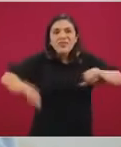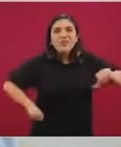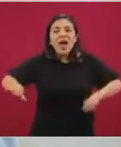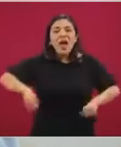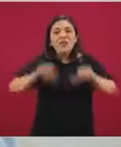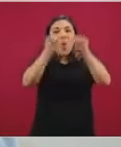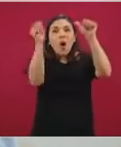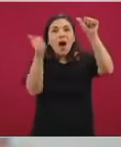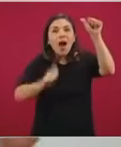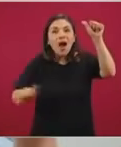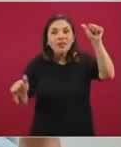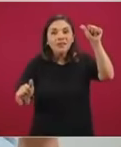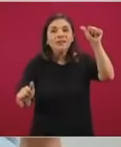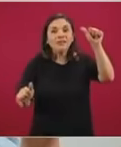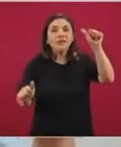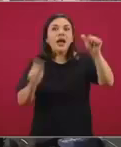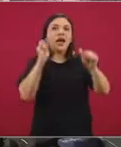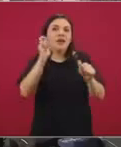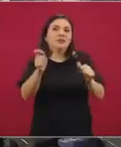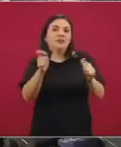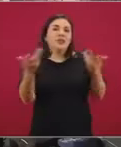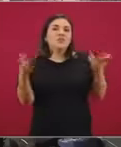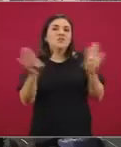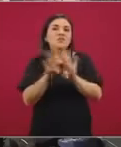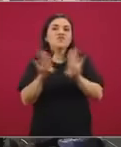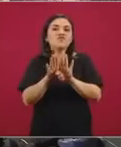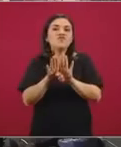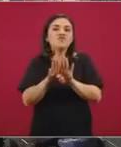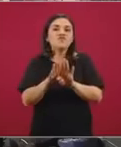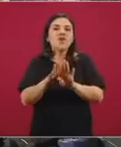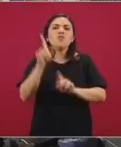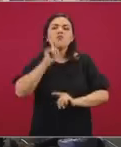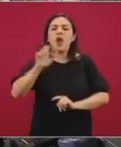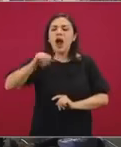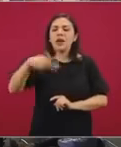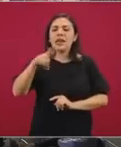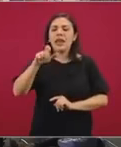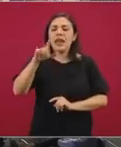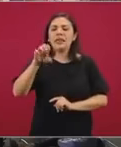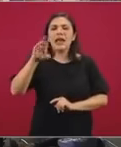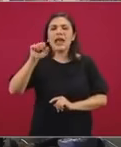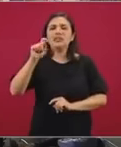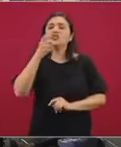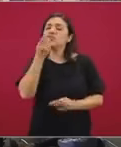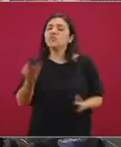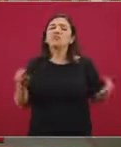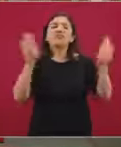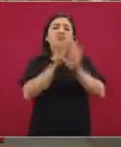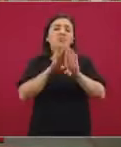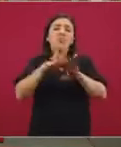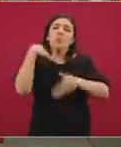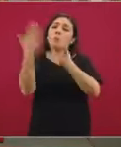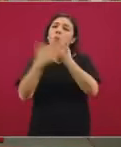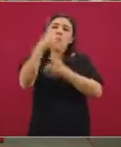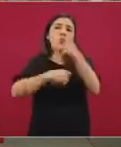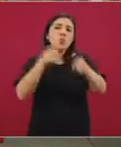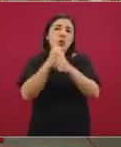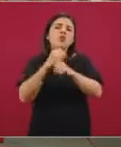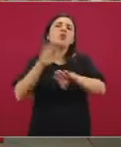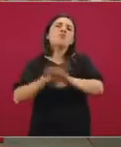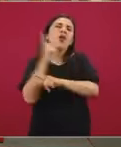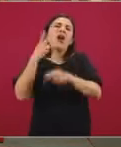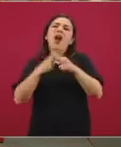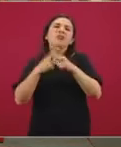Artes, que entre paréntesis Ángeles Castro nos dijo que iba a estar cerrado hasta el año que entra, por eso fue de las razones